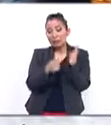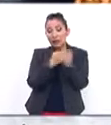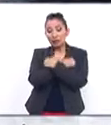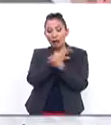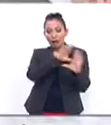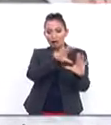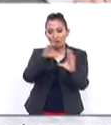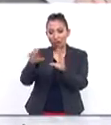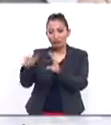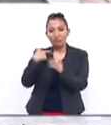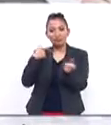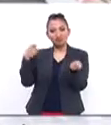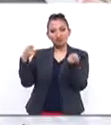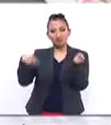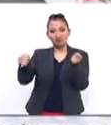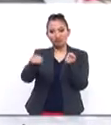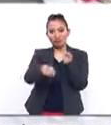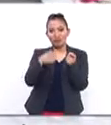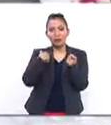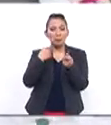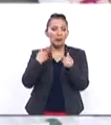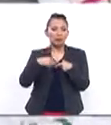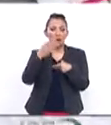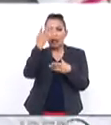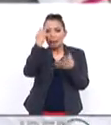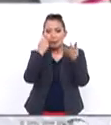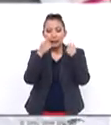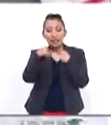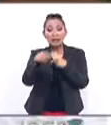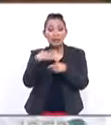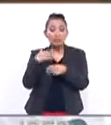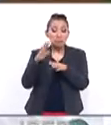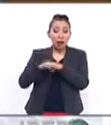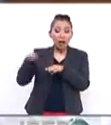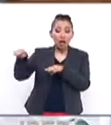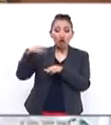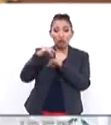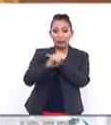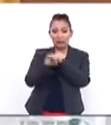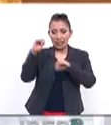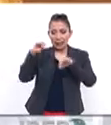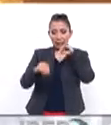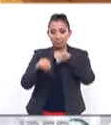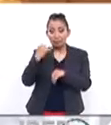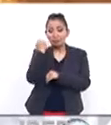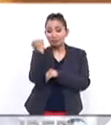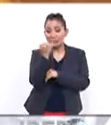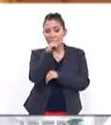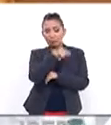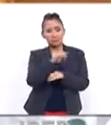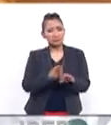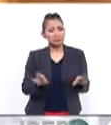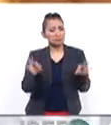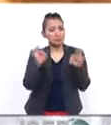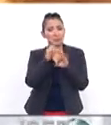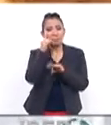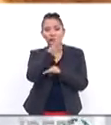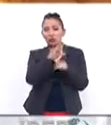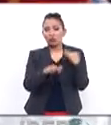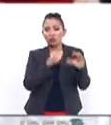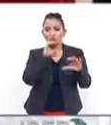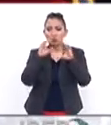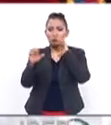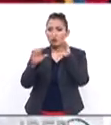educativos y al dominio público, y menos de un centenar se utiliza en el mundo digital. digital. El idioma es esencial para todos los